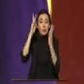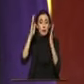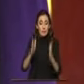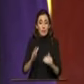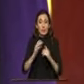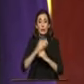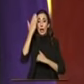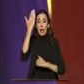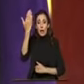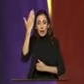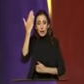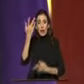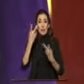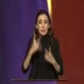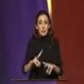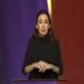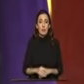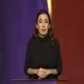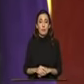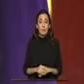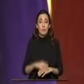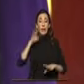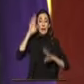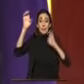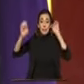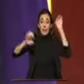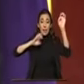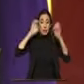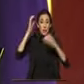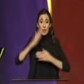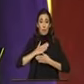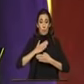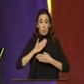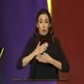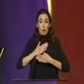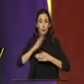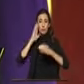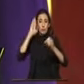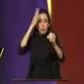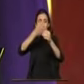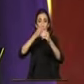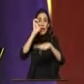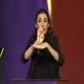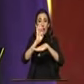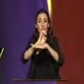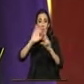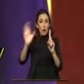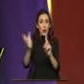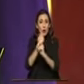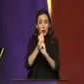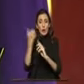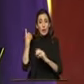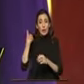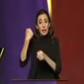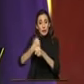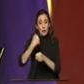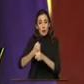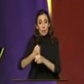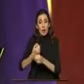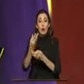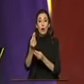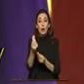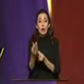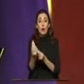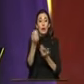juntas parroquiales. Nuestra estrategia de gobierno para alcanzar un Ecuador con trabajo para todos es llevar dinero a la